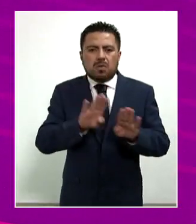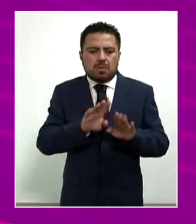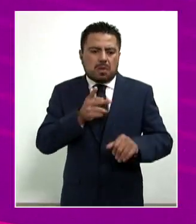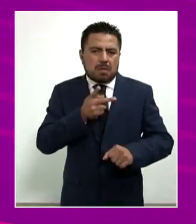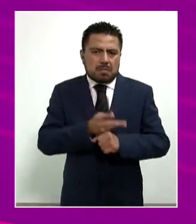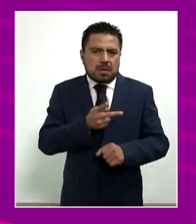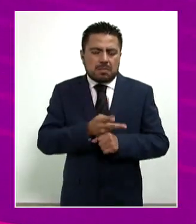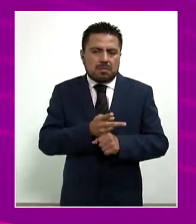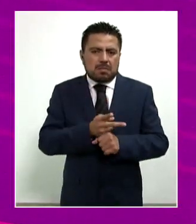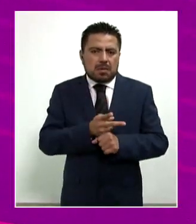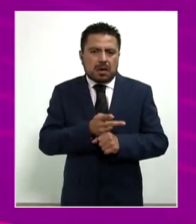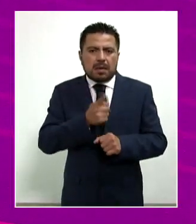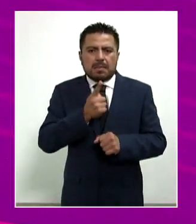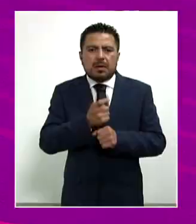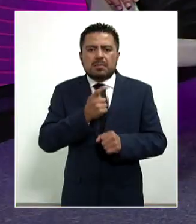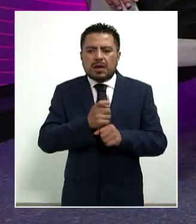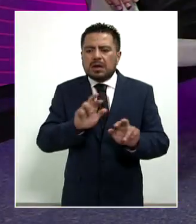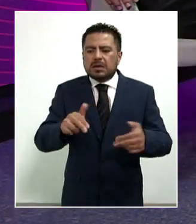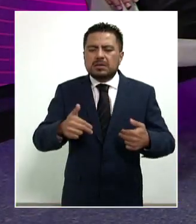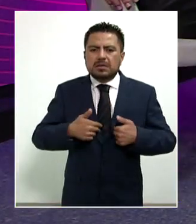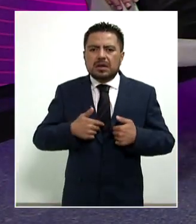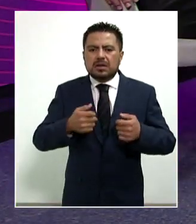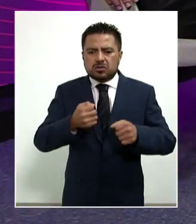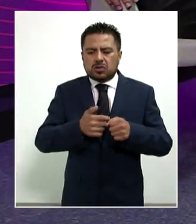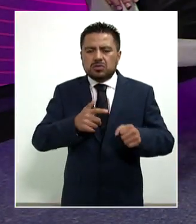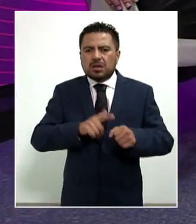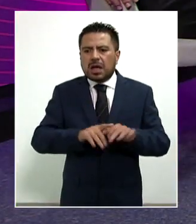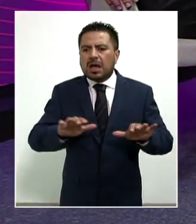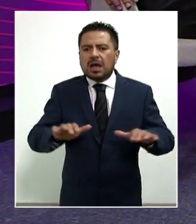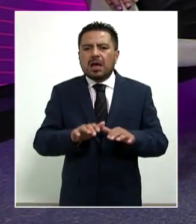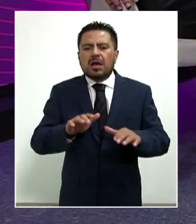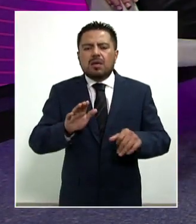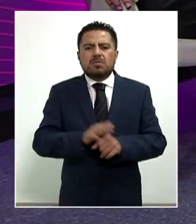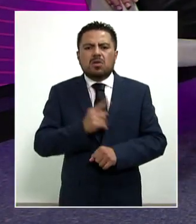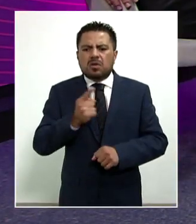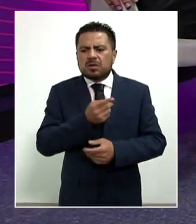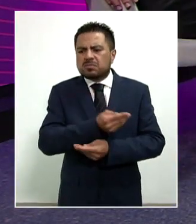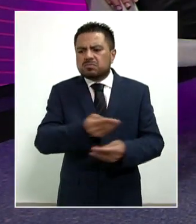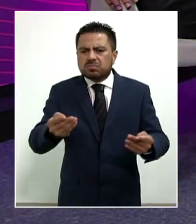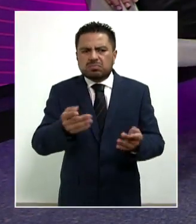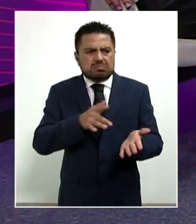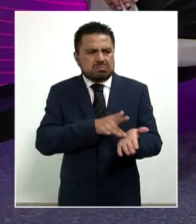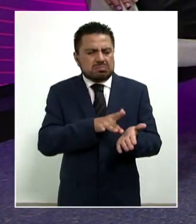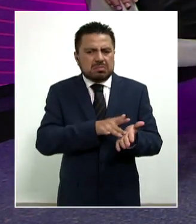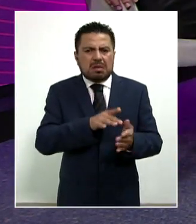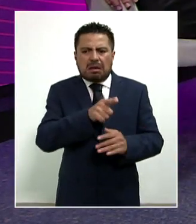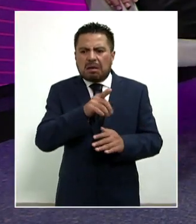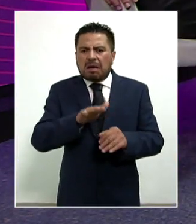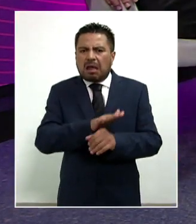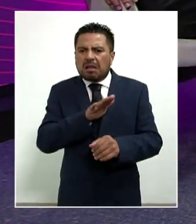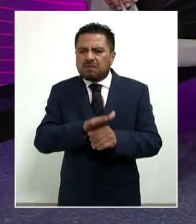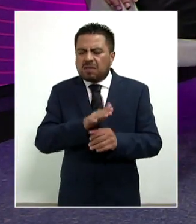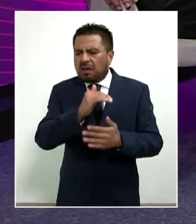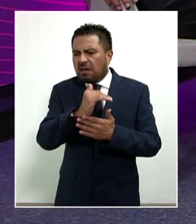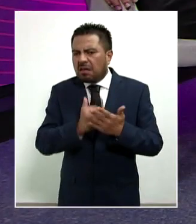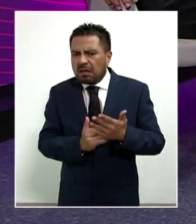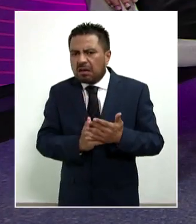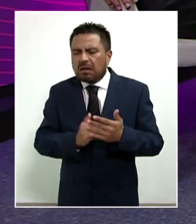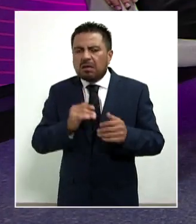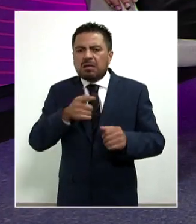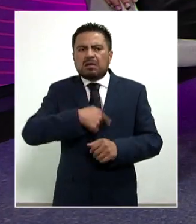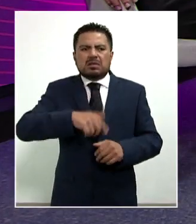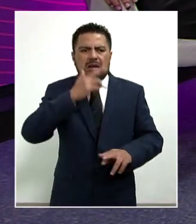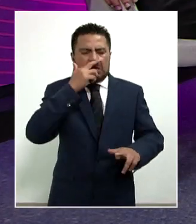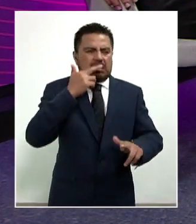superior, que lo primero que reciben de la sociedad es pues ¿por qué se los dan? Si sacan bajas calificaciones,